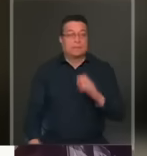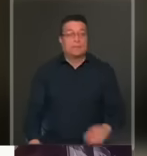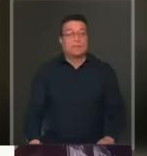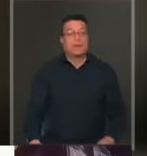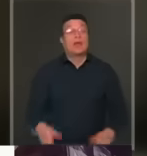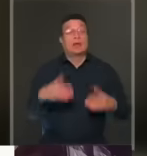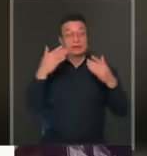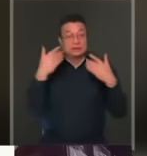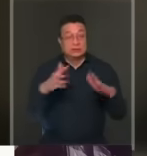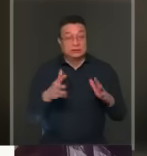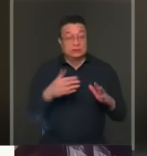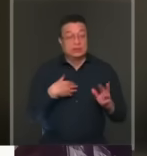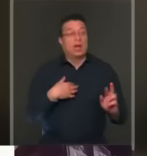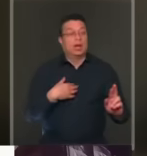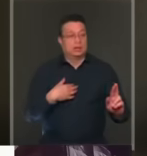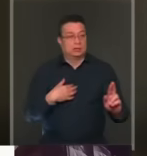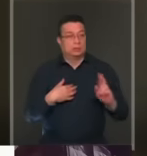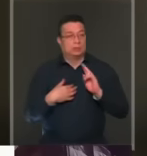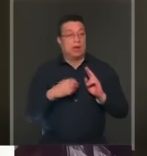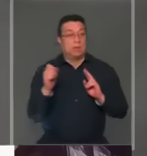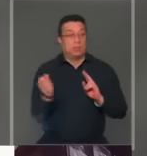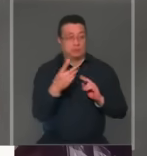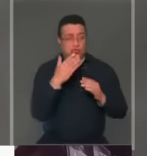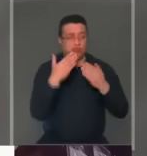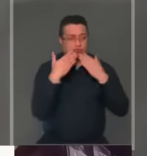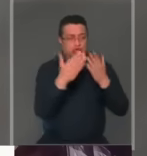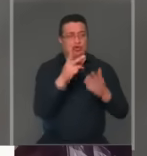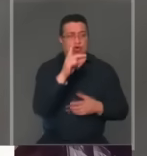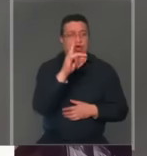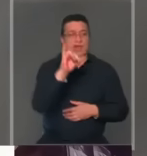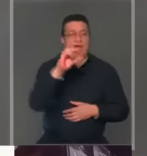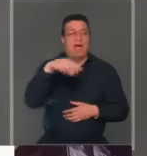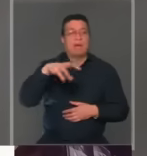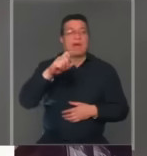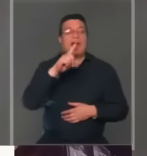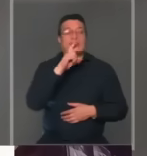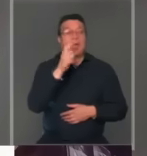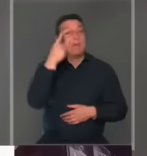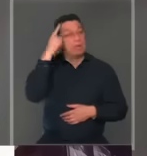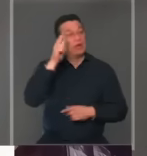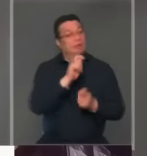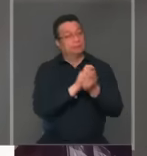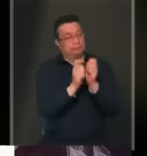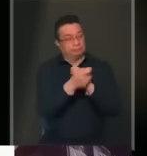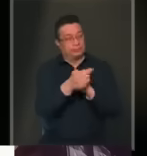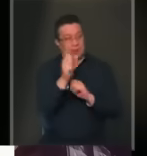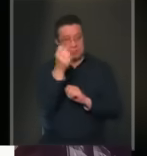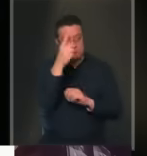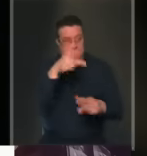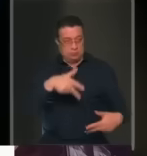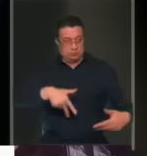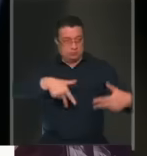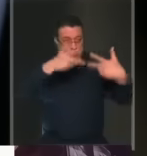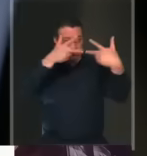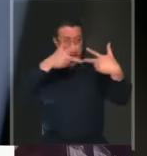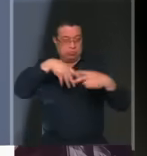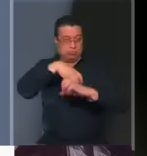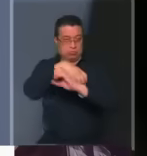Hemos recibido el primer ofrecimiento de diamantes, pero a cambio nos pide una videollamada.